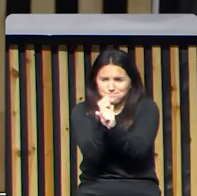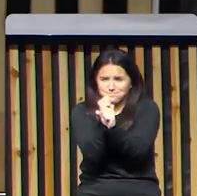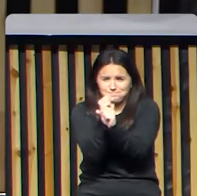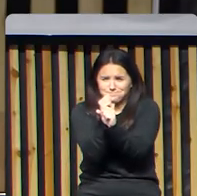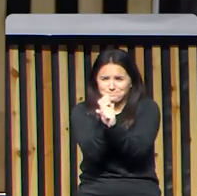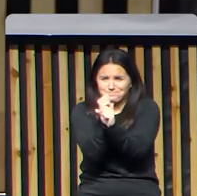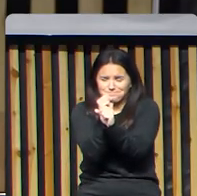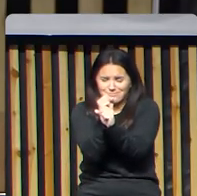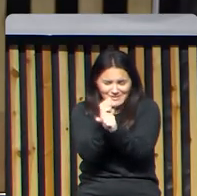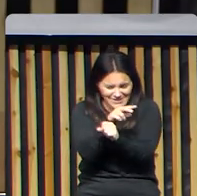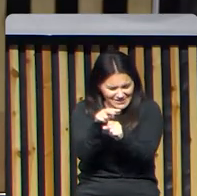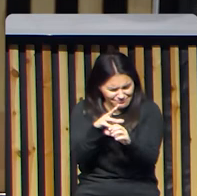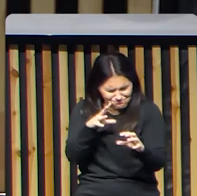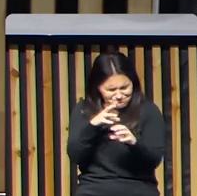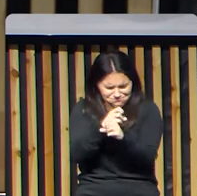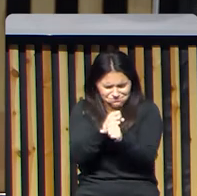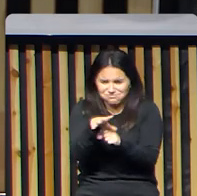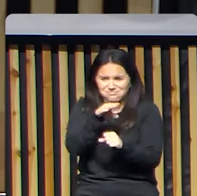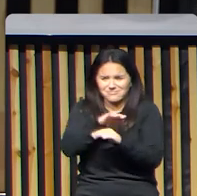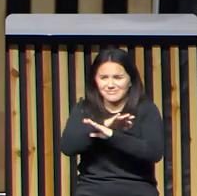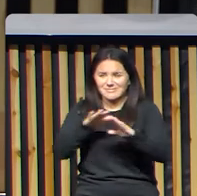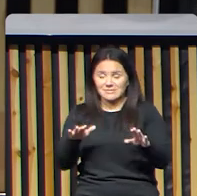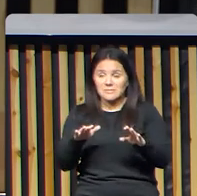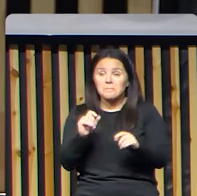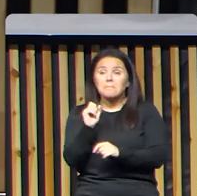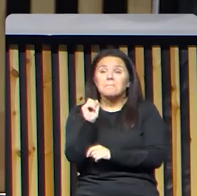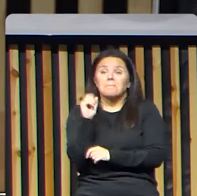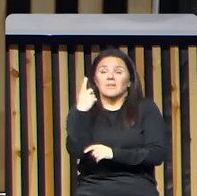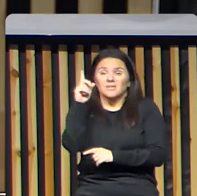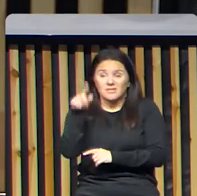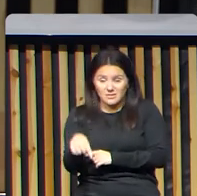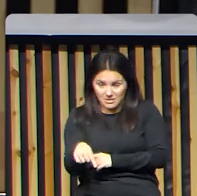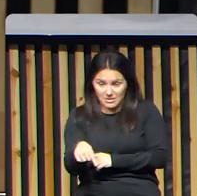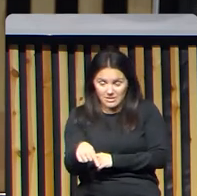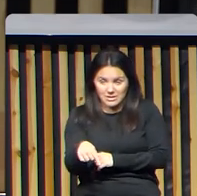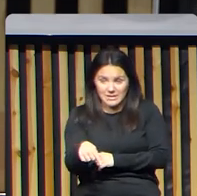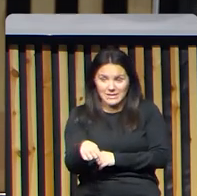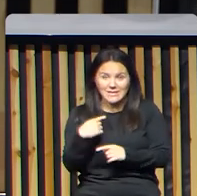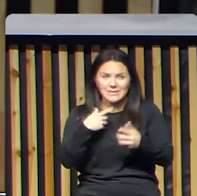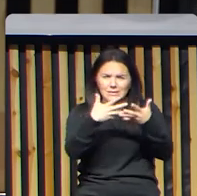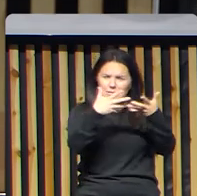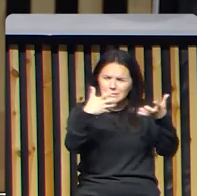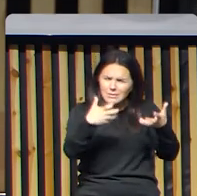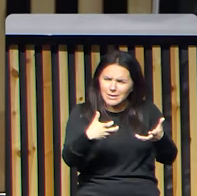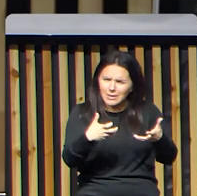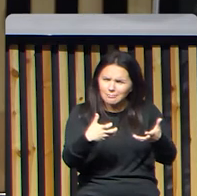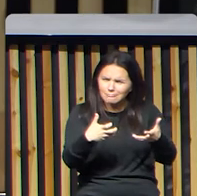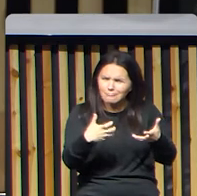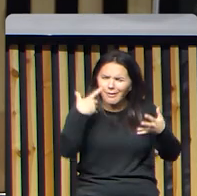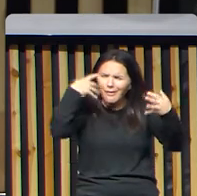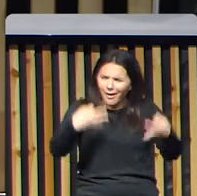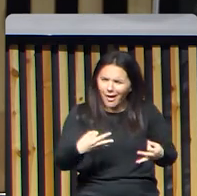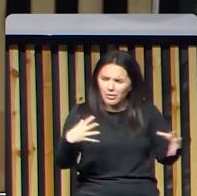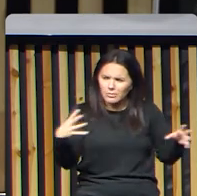opaco es además una despliegue explícito de opacidad para que